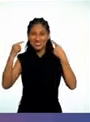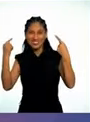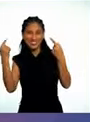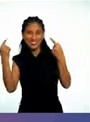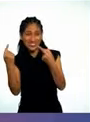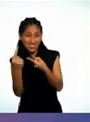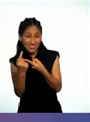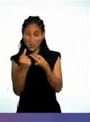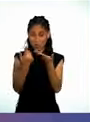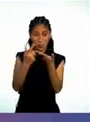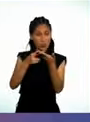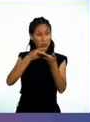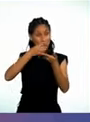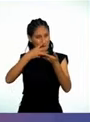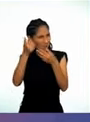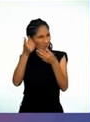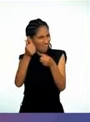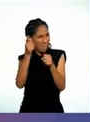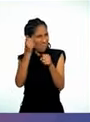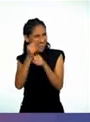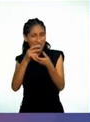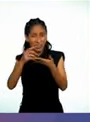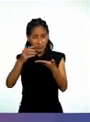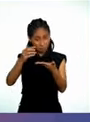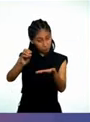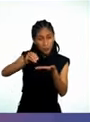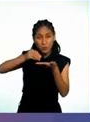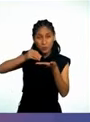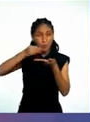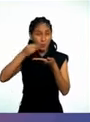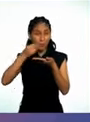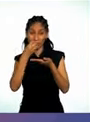comisión de arte show freis